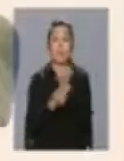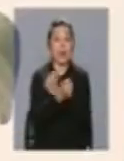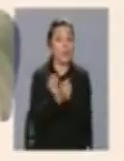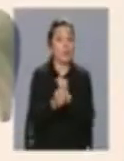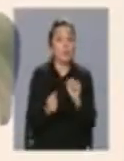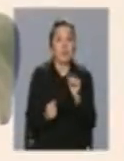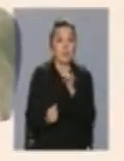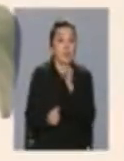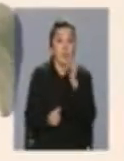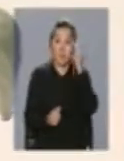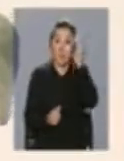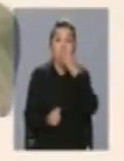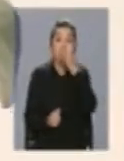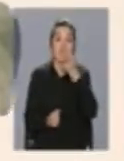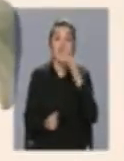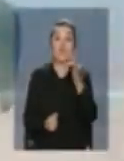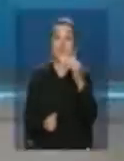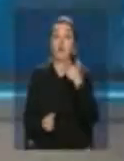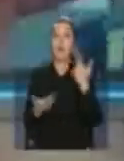virus de vez en cuando.